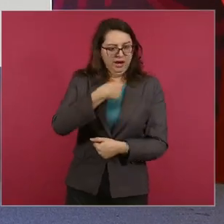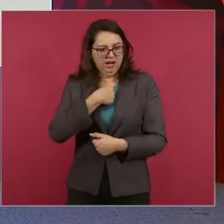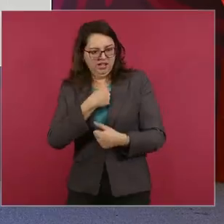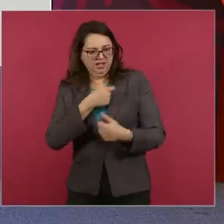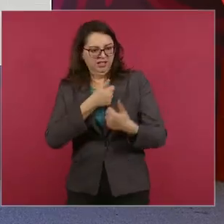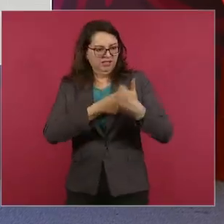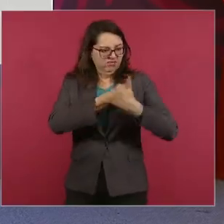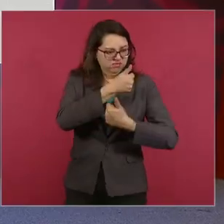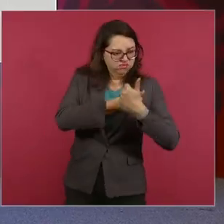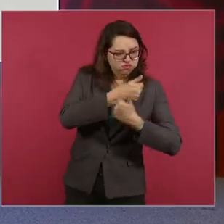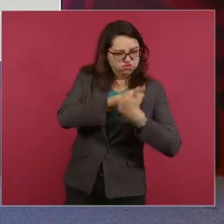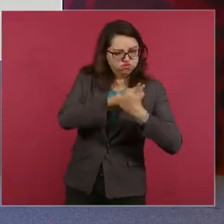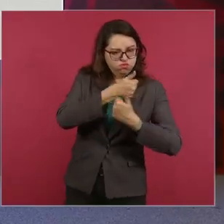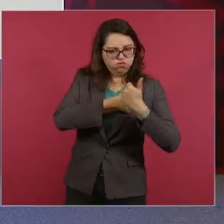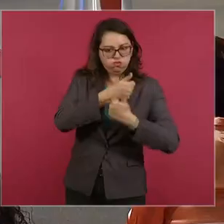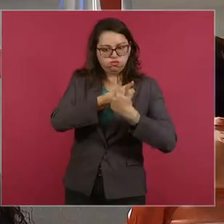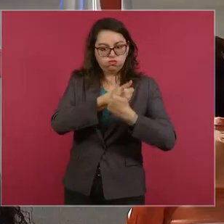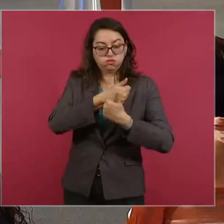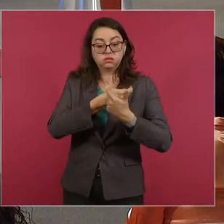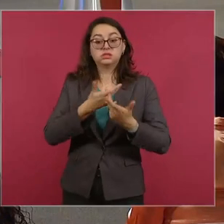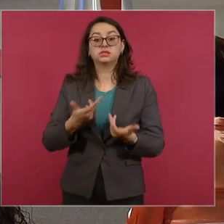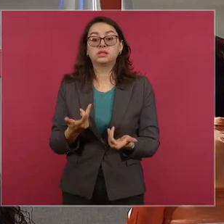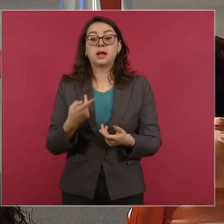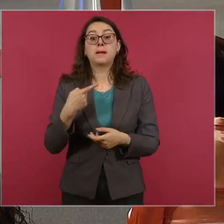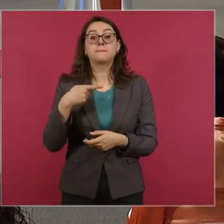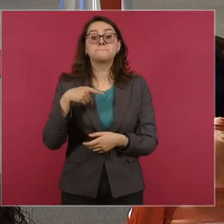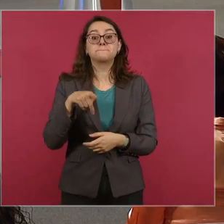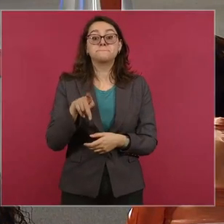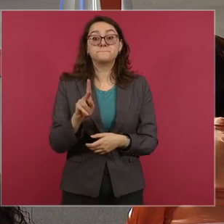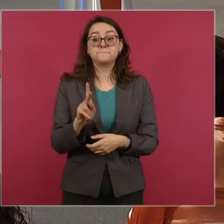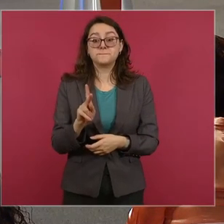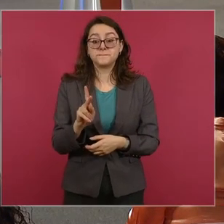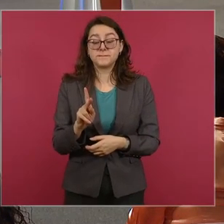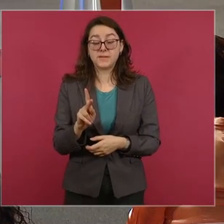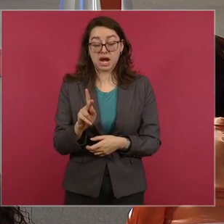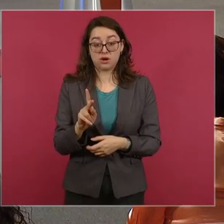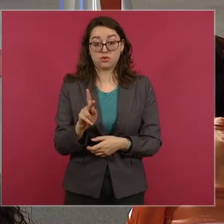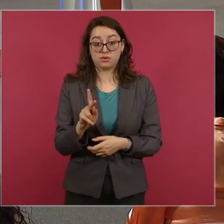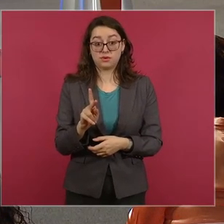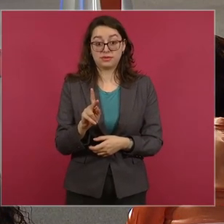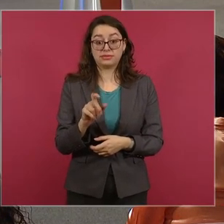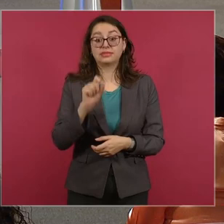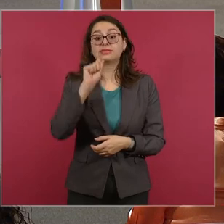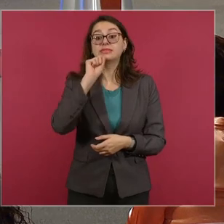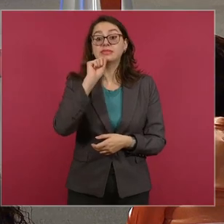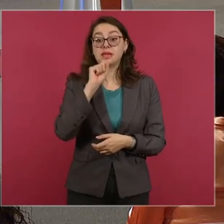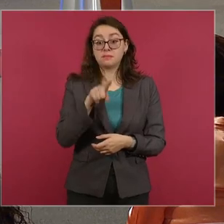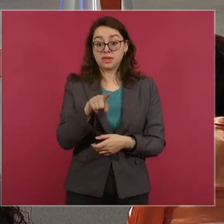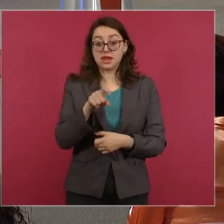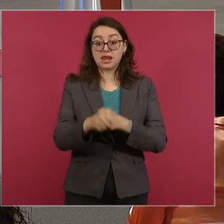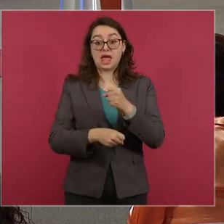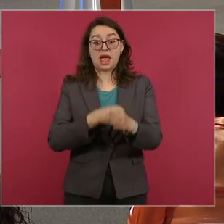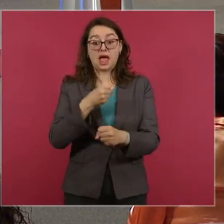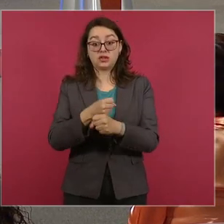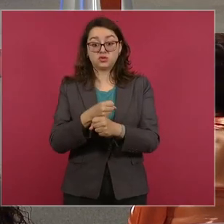inalcanzable pero yo me estoy refiriendo al 2011